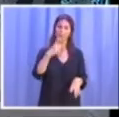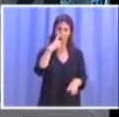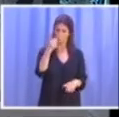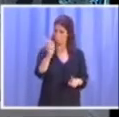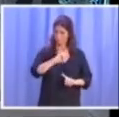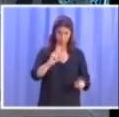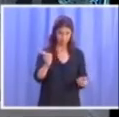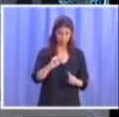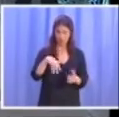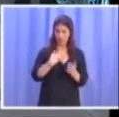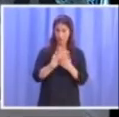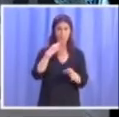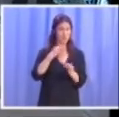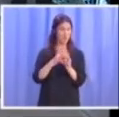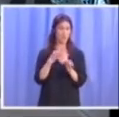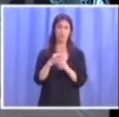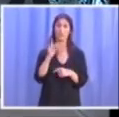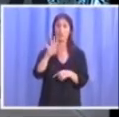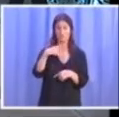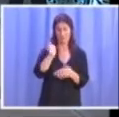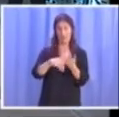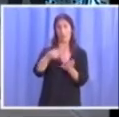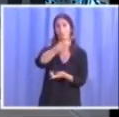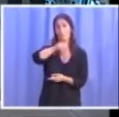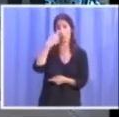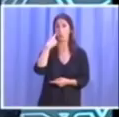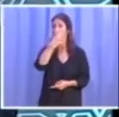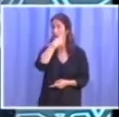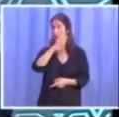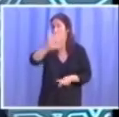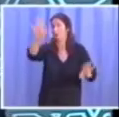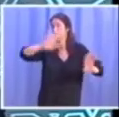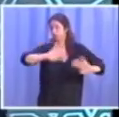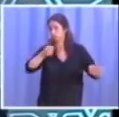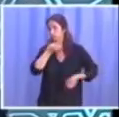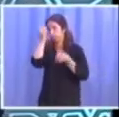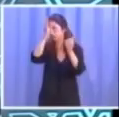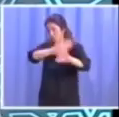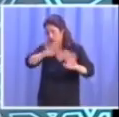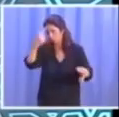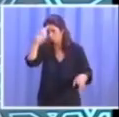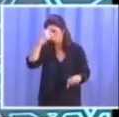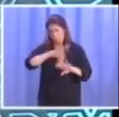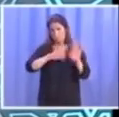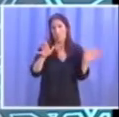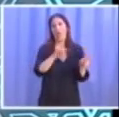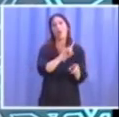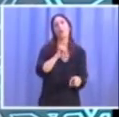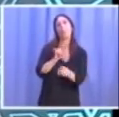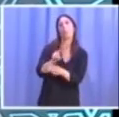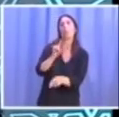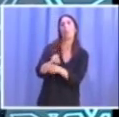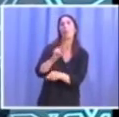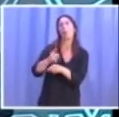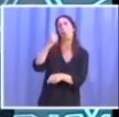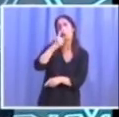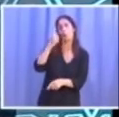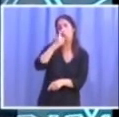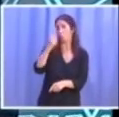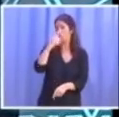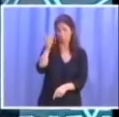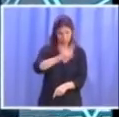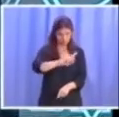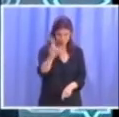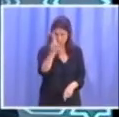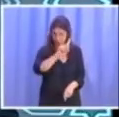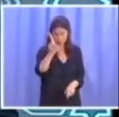estar menos de septiembre. Y los granadinos lo verán. Solo lo dejo ahí. Que no engañen con junio y con septiembre, que no van a estar